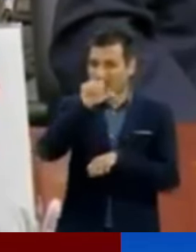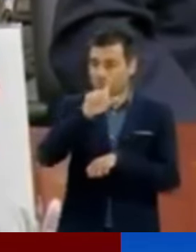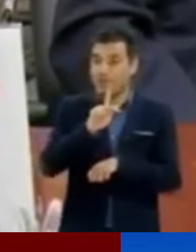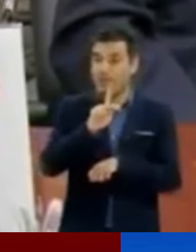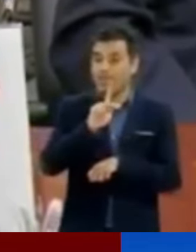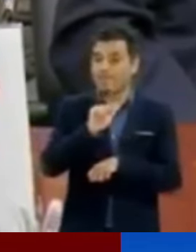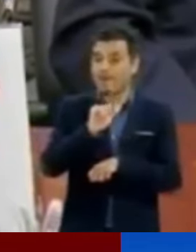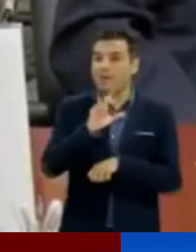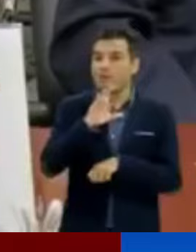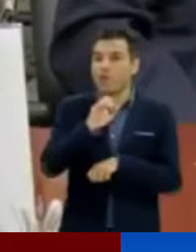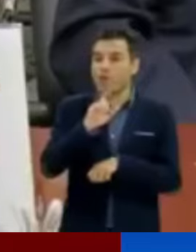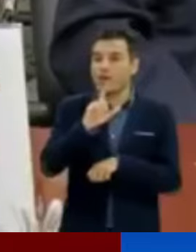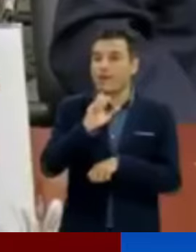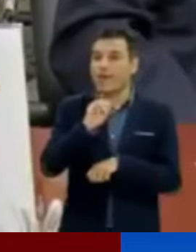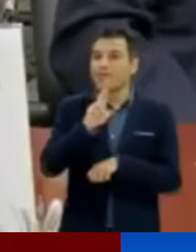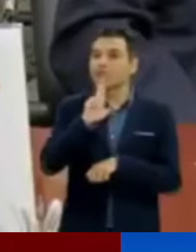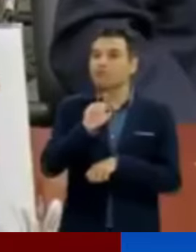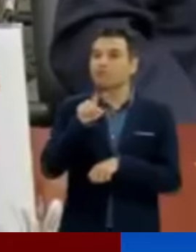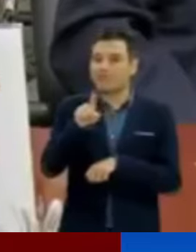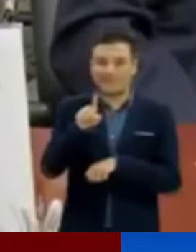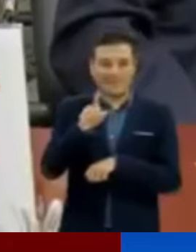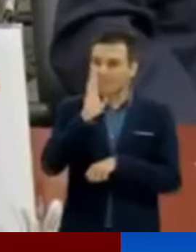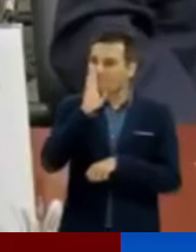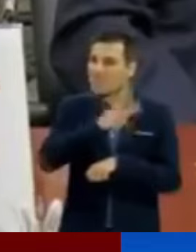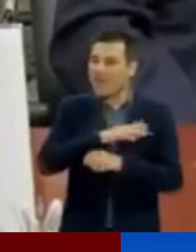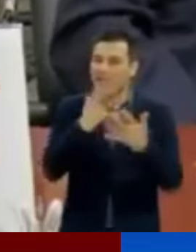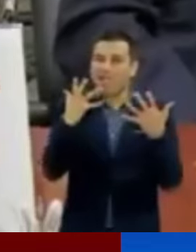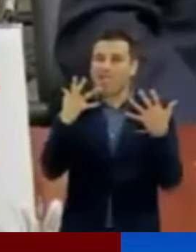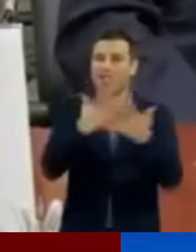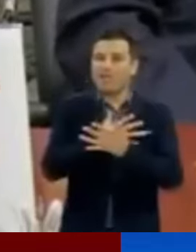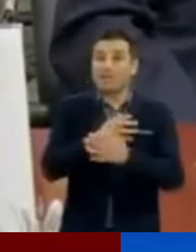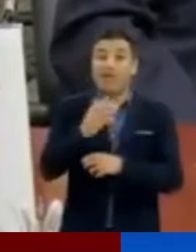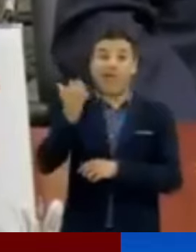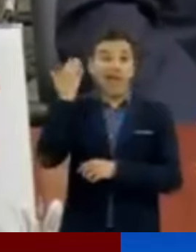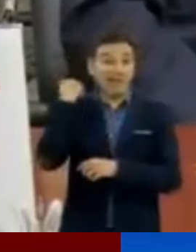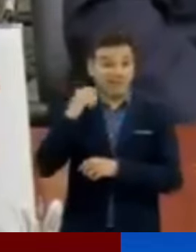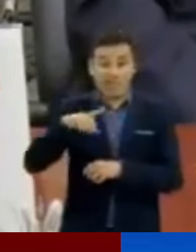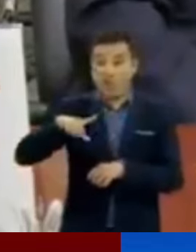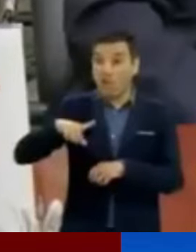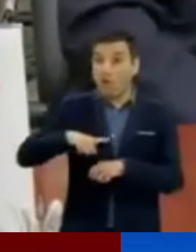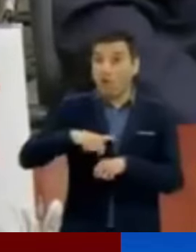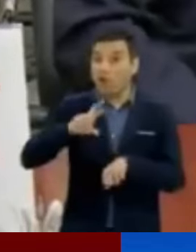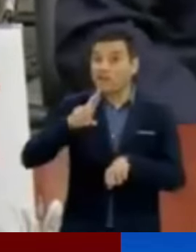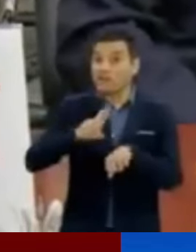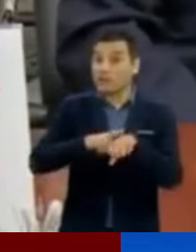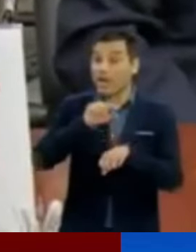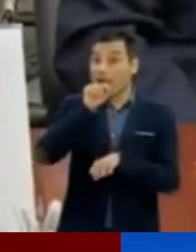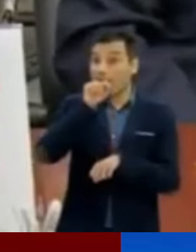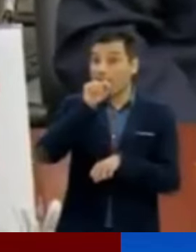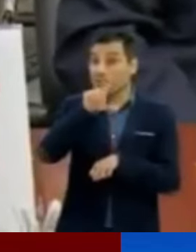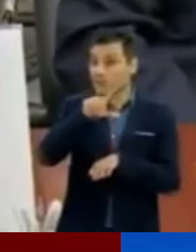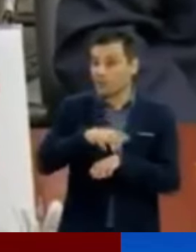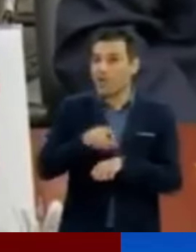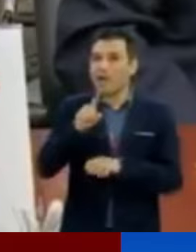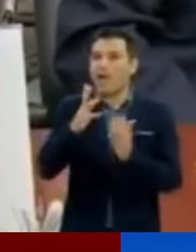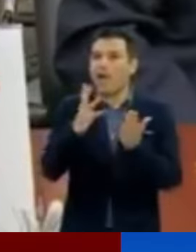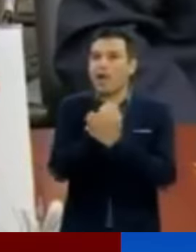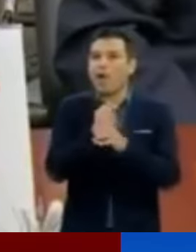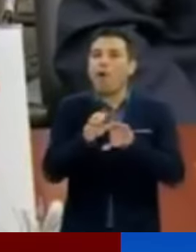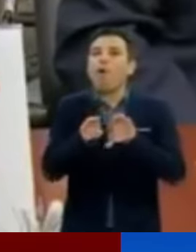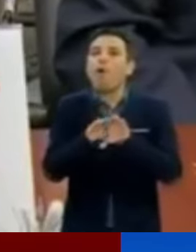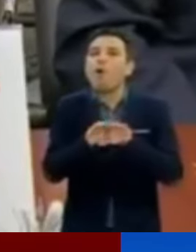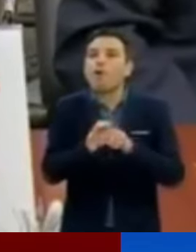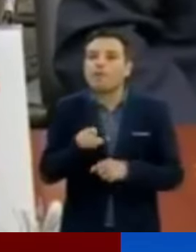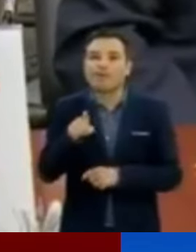Pablo Lemus es un gobernador espurio que llegó con un fraude a la gubernatura de Jalisco. No vamos